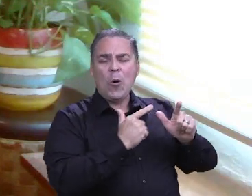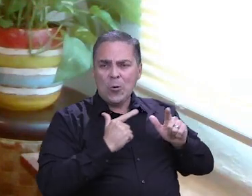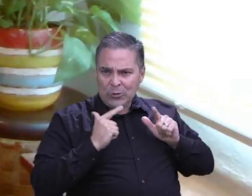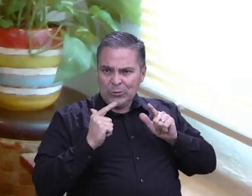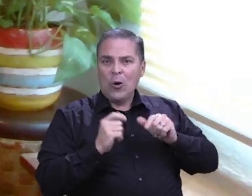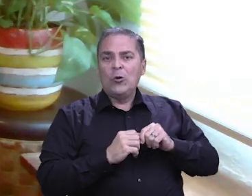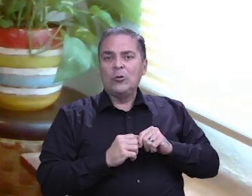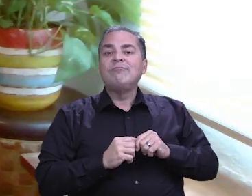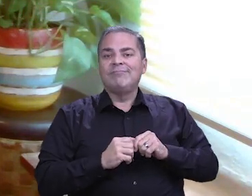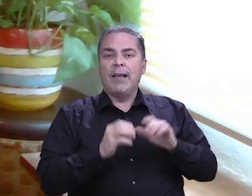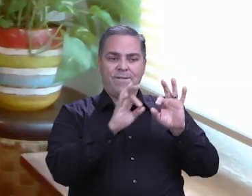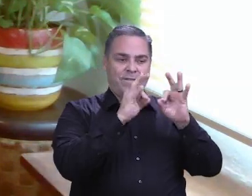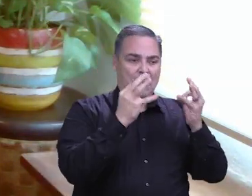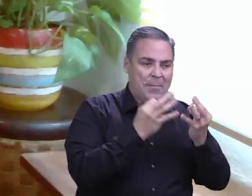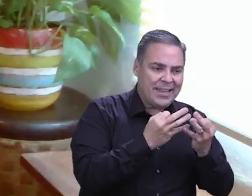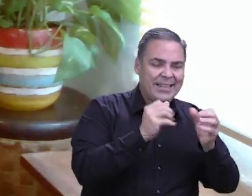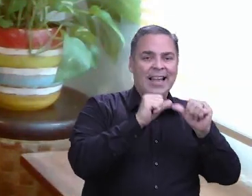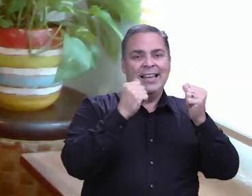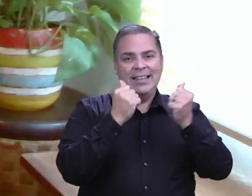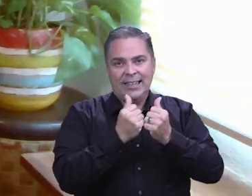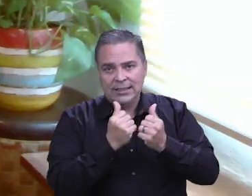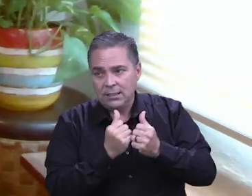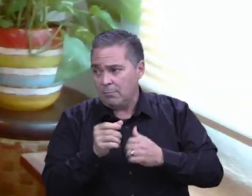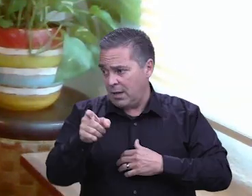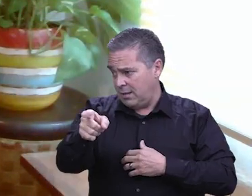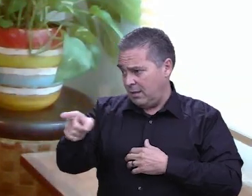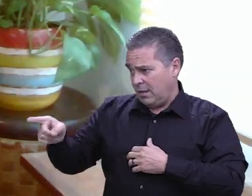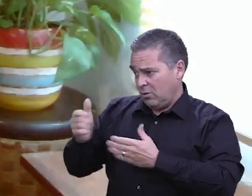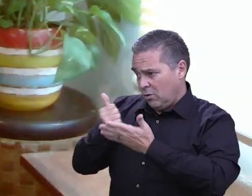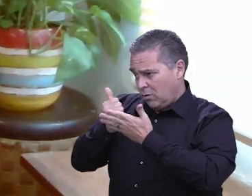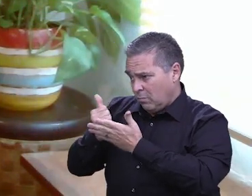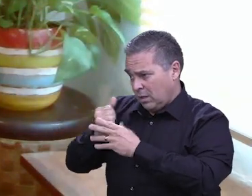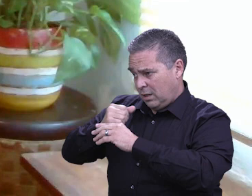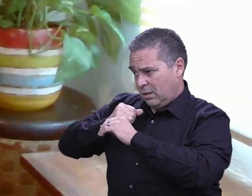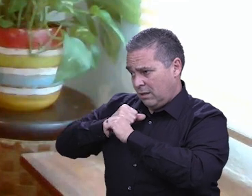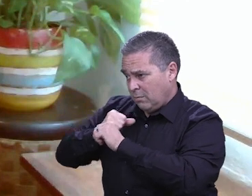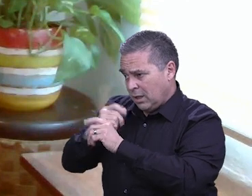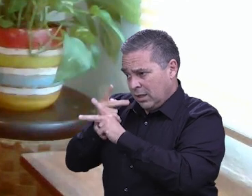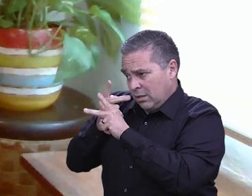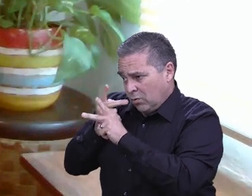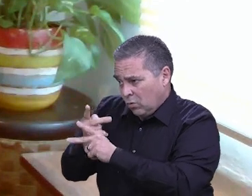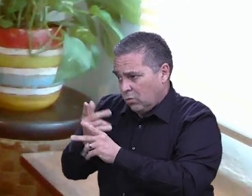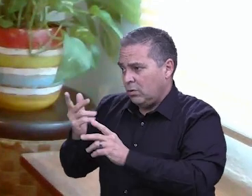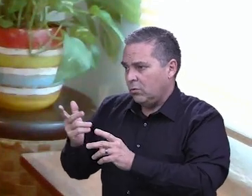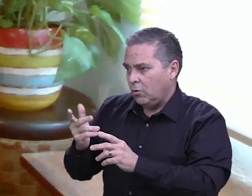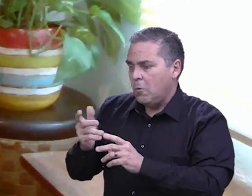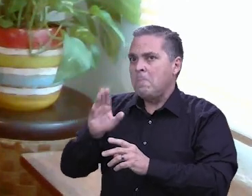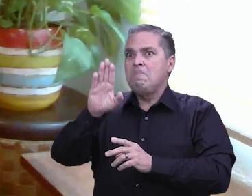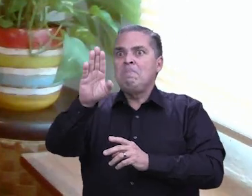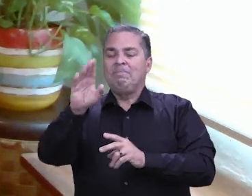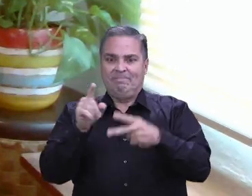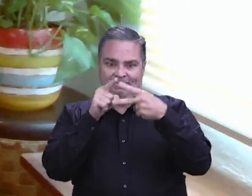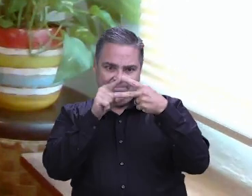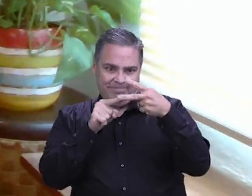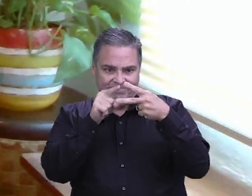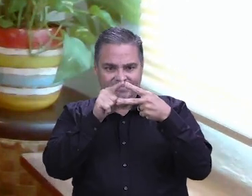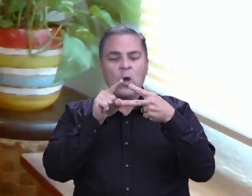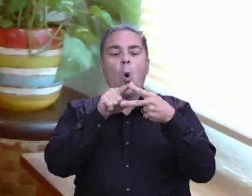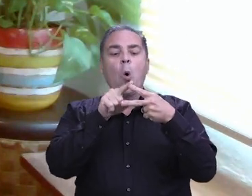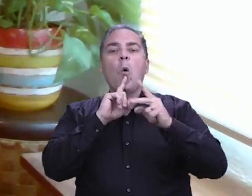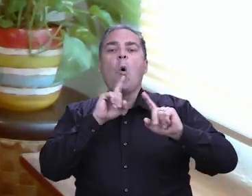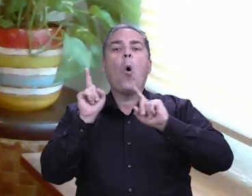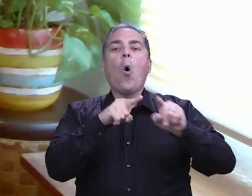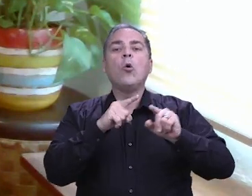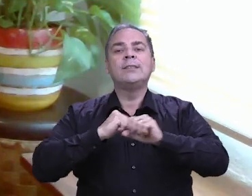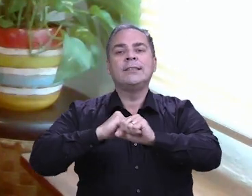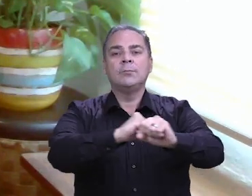pero además vamos a también hablar sobre cuáles son esos 2 remedios, el de la orden de protección y el de los alimentos, y